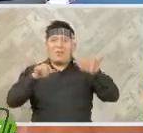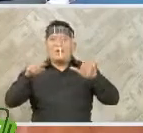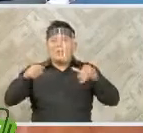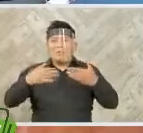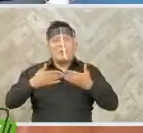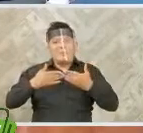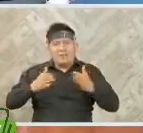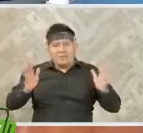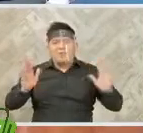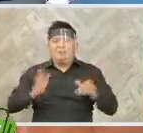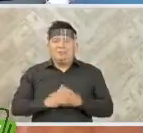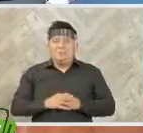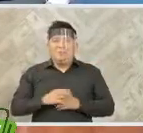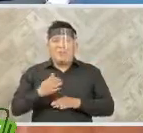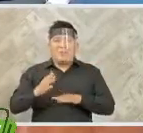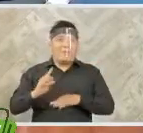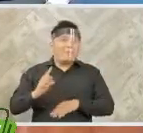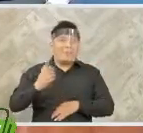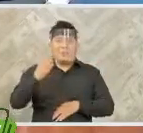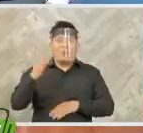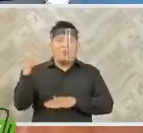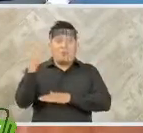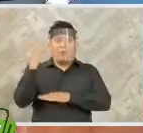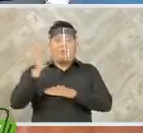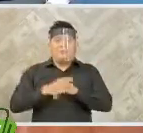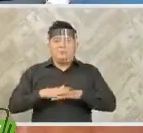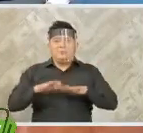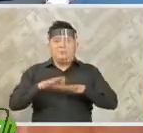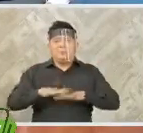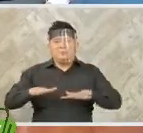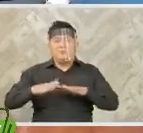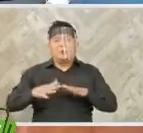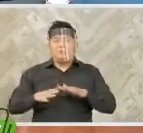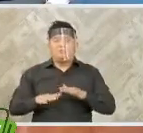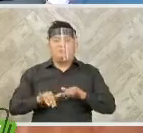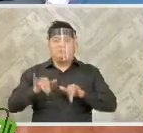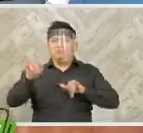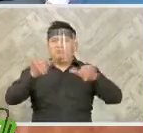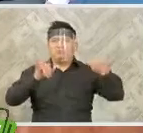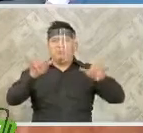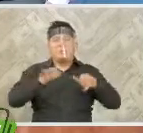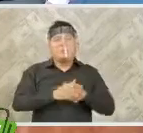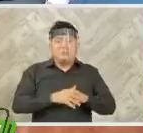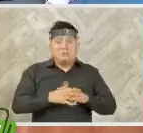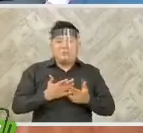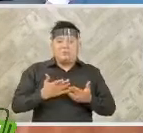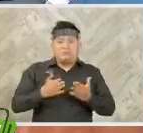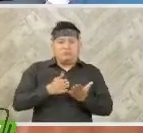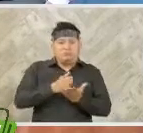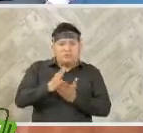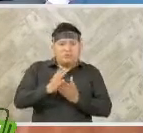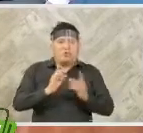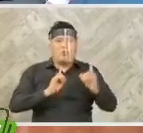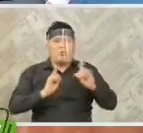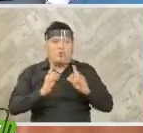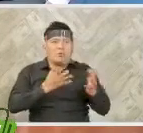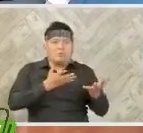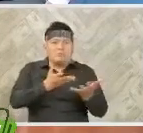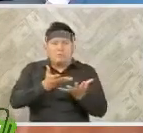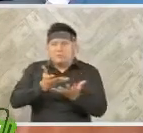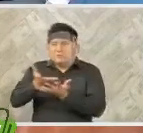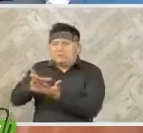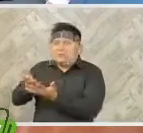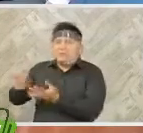Colombia en el marco de la pandemia. Esa constante diálogo, esa constante concertación con los